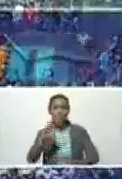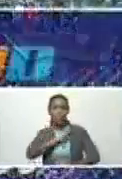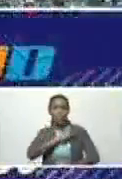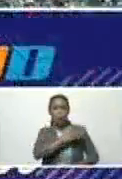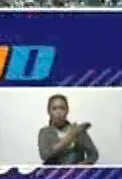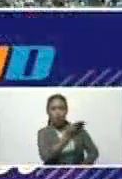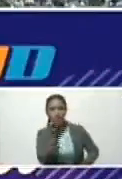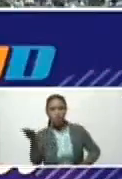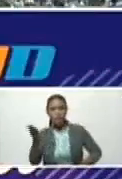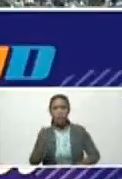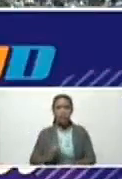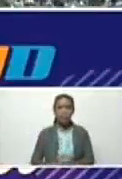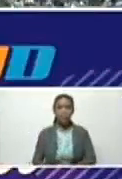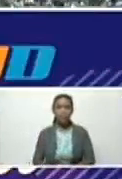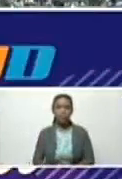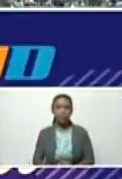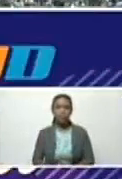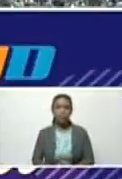a ustedes.